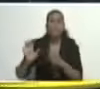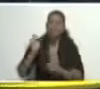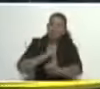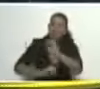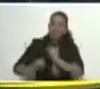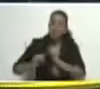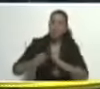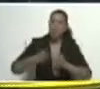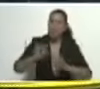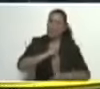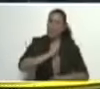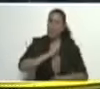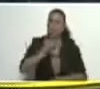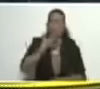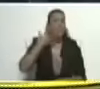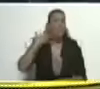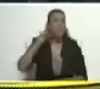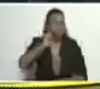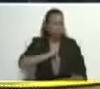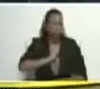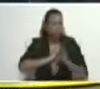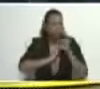defendiendo su soberanía